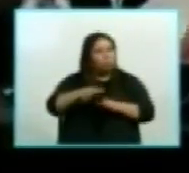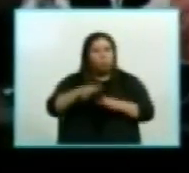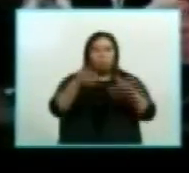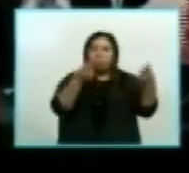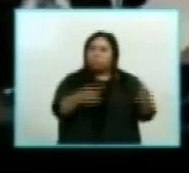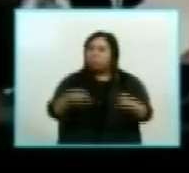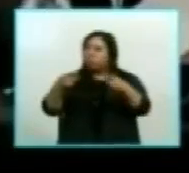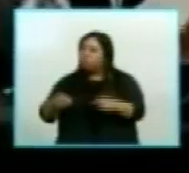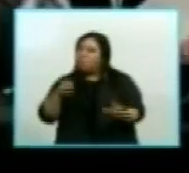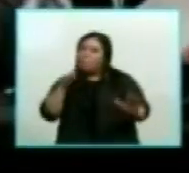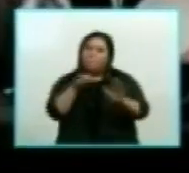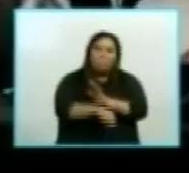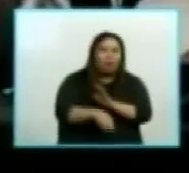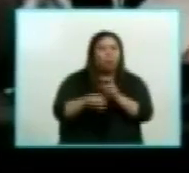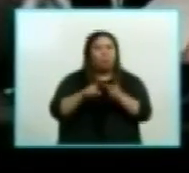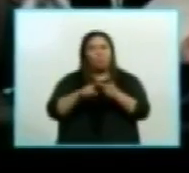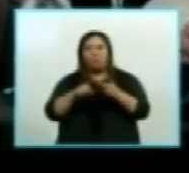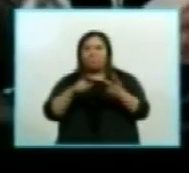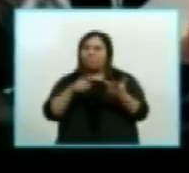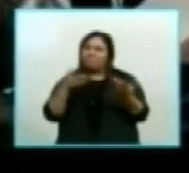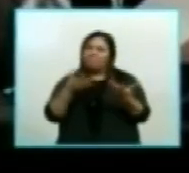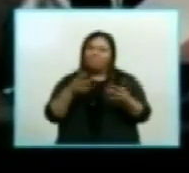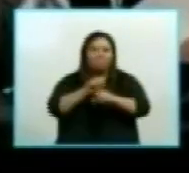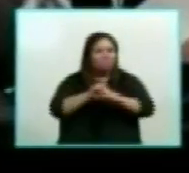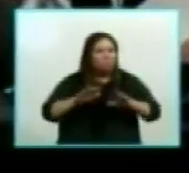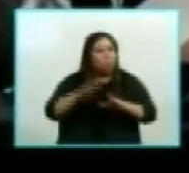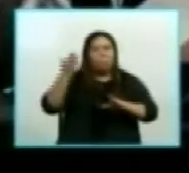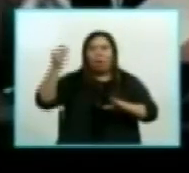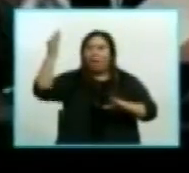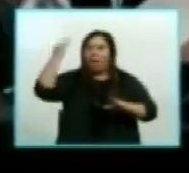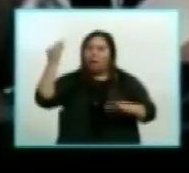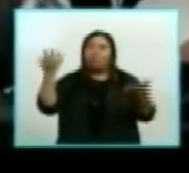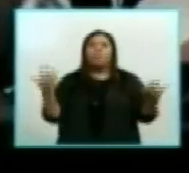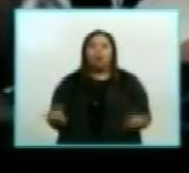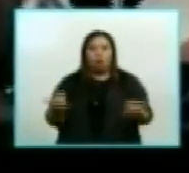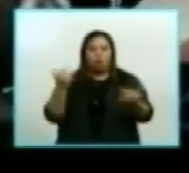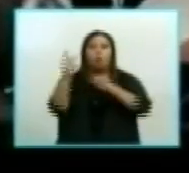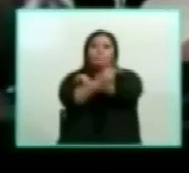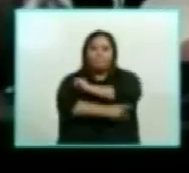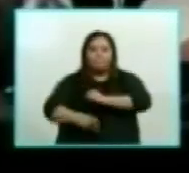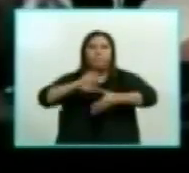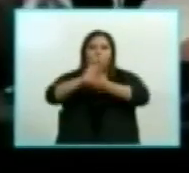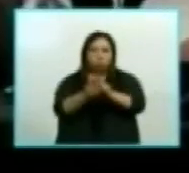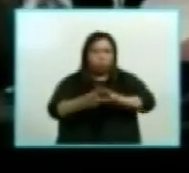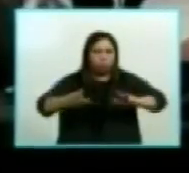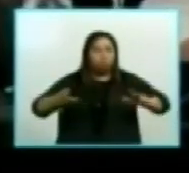aprendido muchas cosas, muchos gobiernos, muchas fuerzas políticas y la sociedad